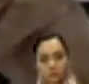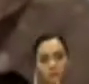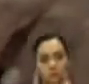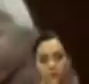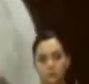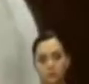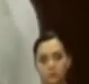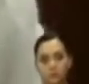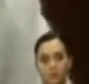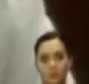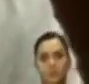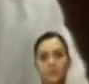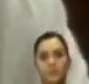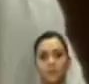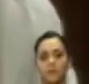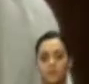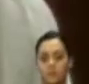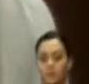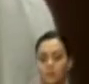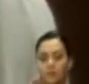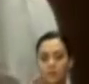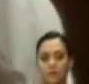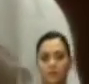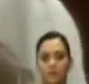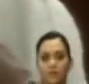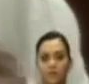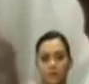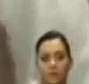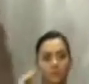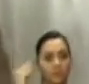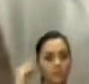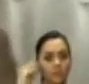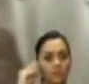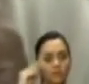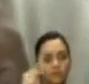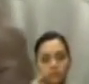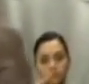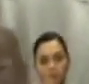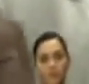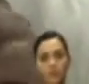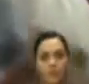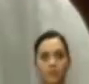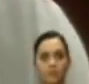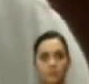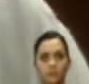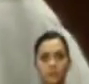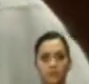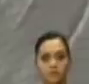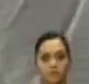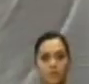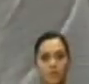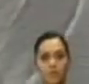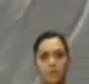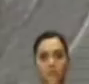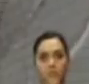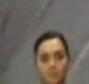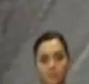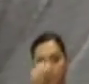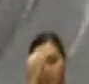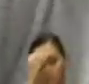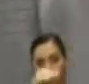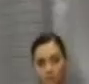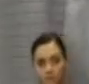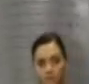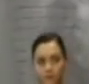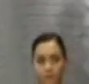invitar ahora a Nelson Cornejo. Por favor, Nelson, viene por Radio Zenit. Haga la pregunta. Gracias. Buenas tardes. Presidente, buenas tardes.